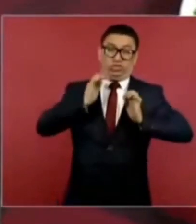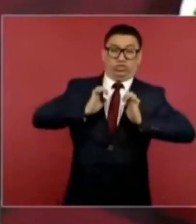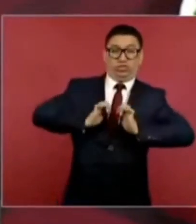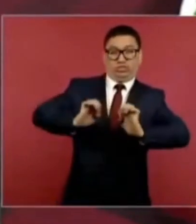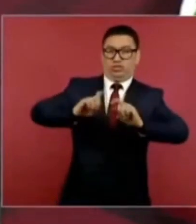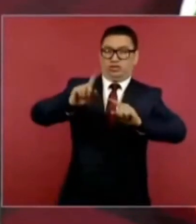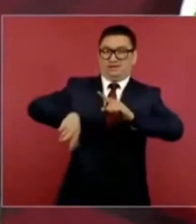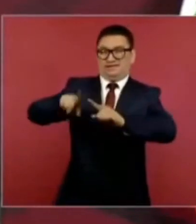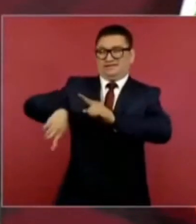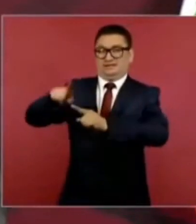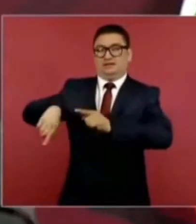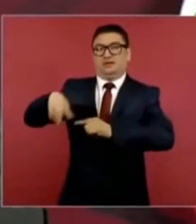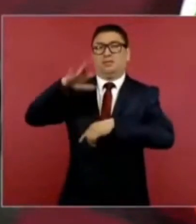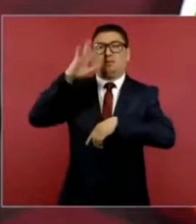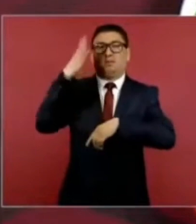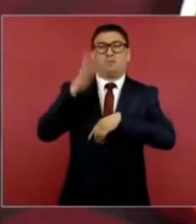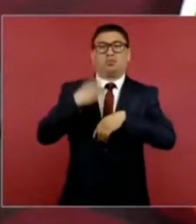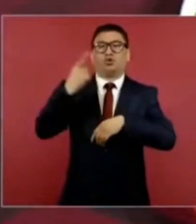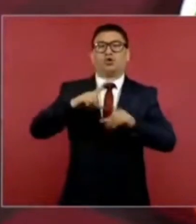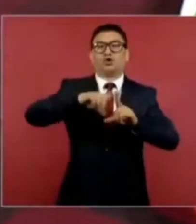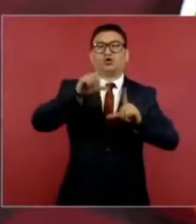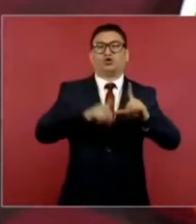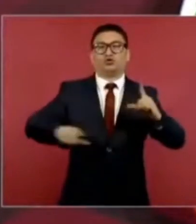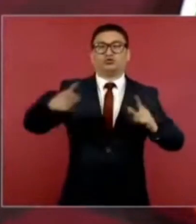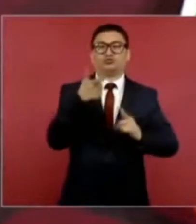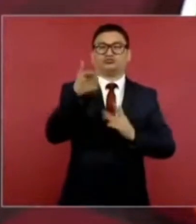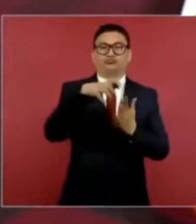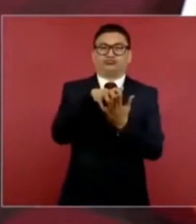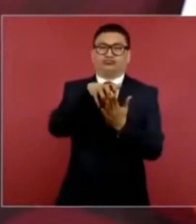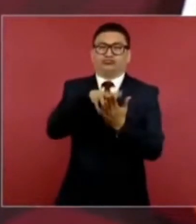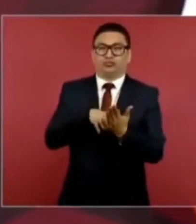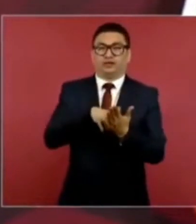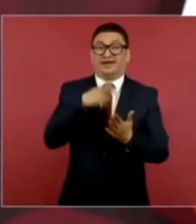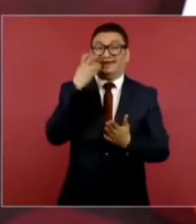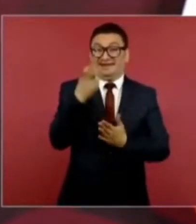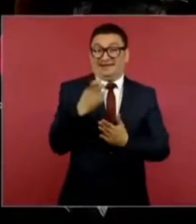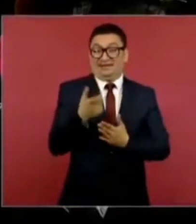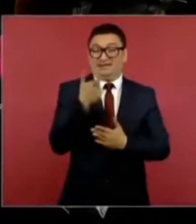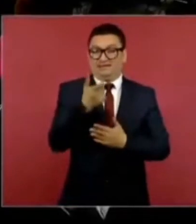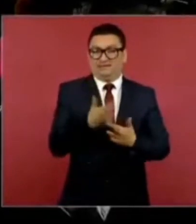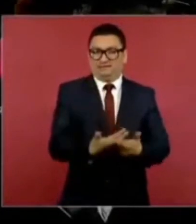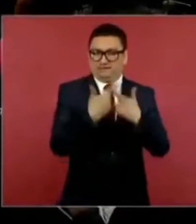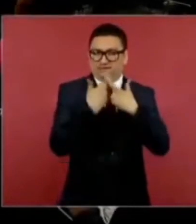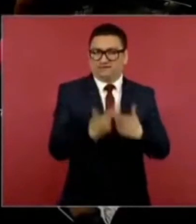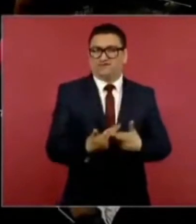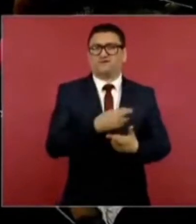aplicando una política de austeridad, y que con eso nos iba a alcanzar.